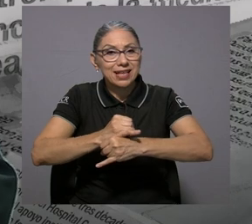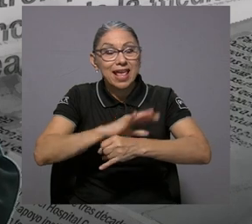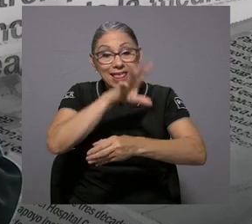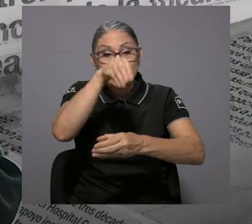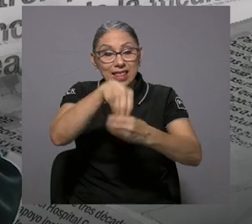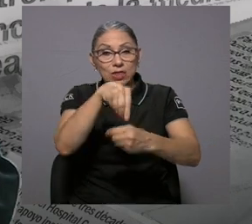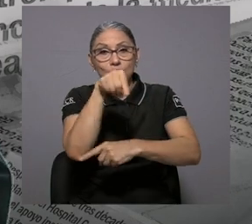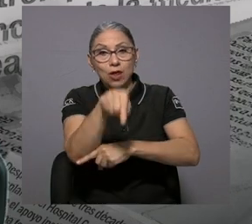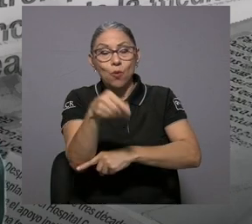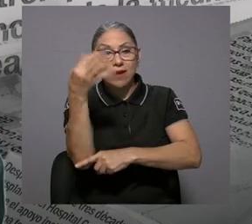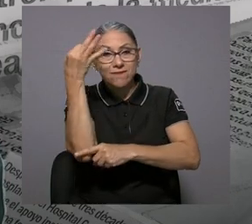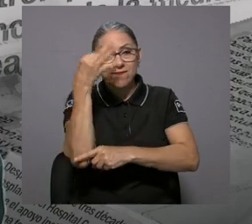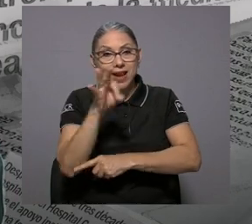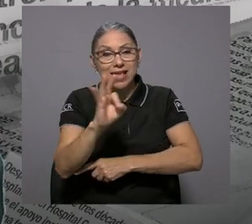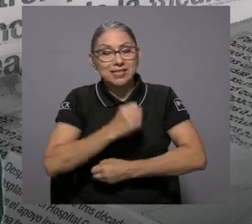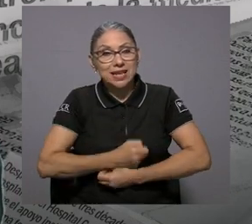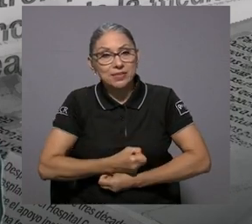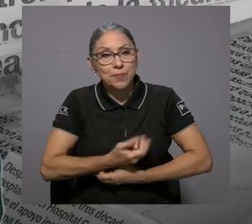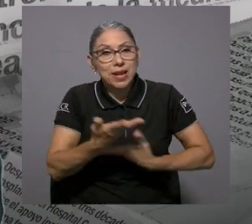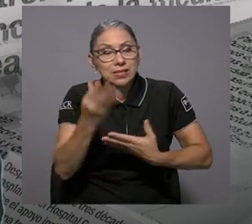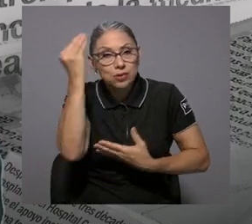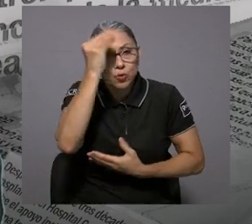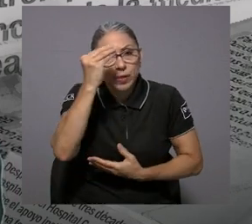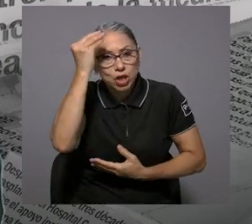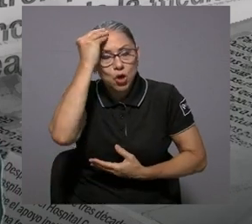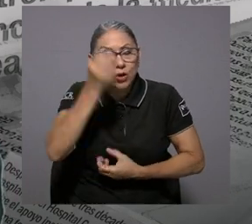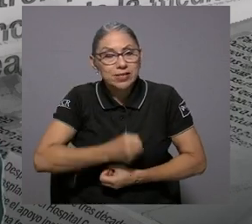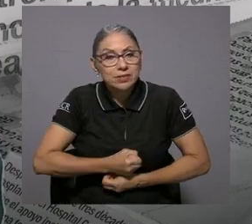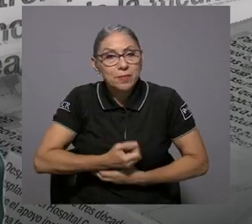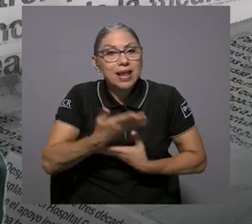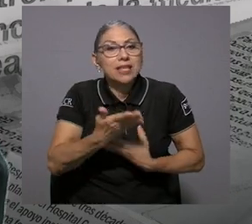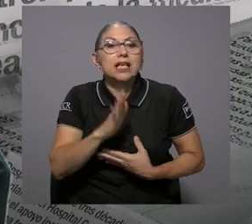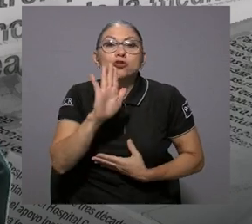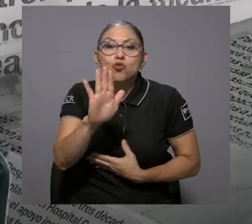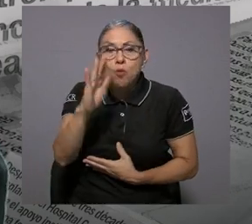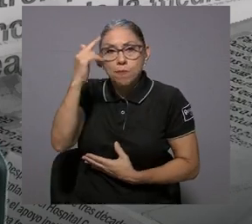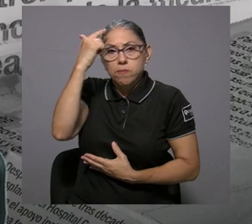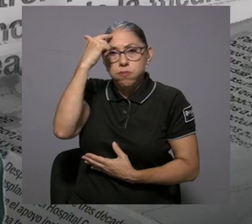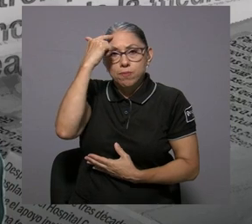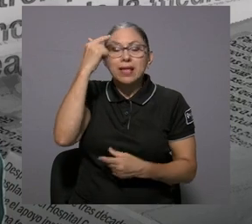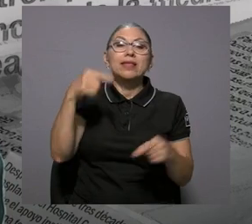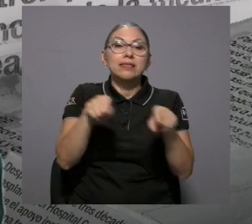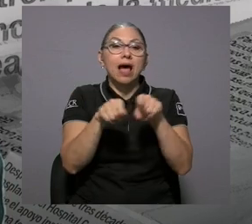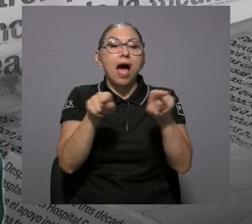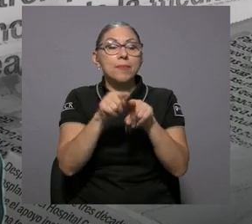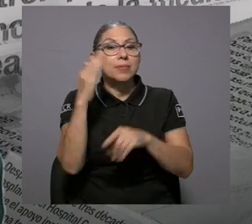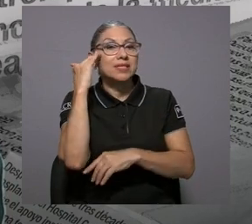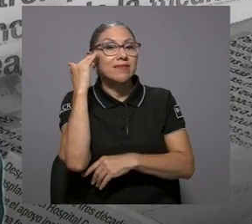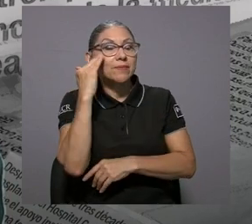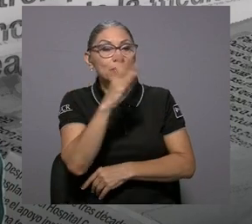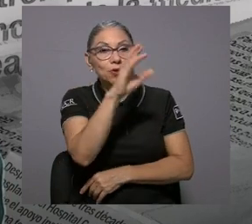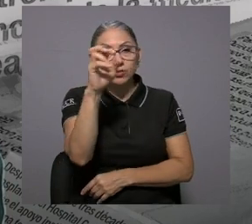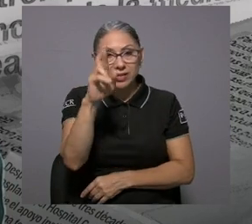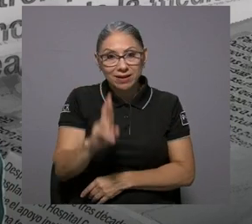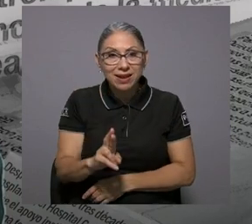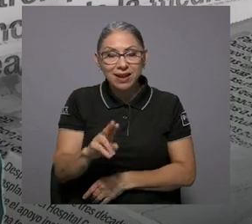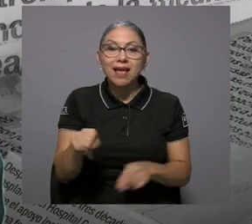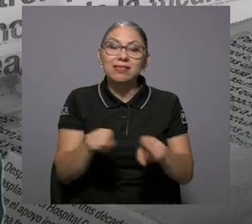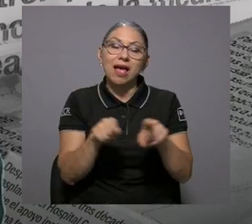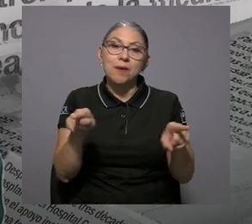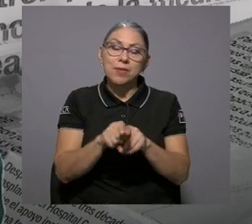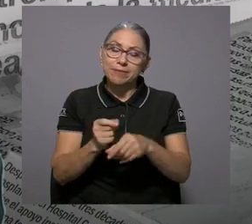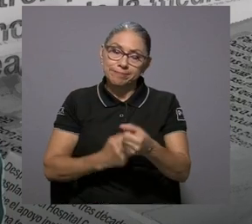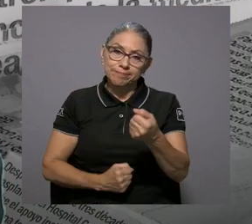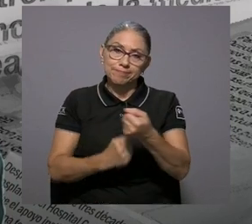Francia expresa su opinión, su posición. Sabemos también que Costa Rica está también a favor